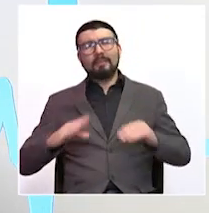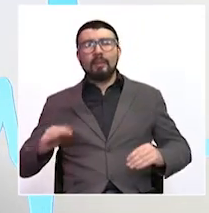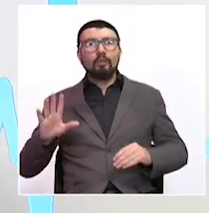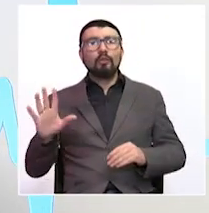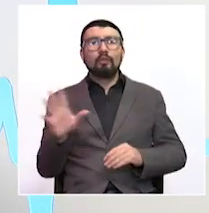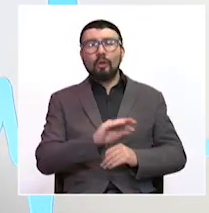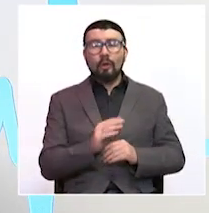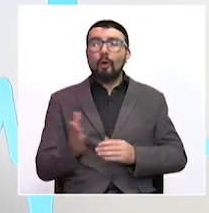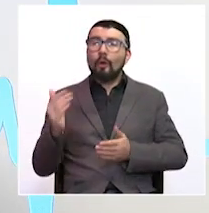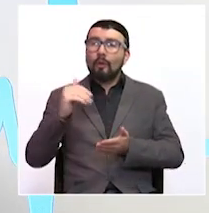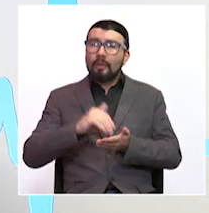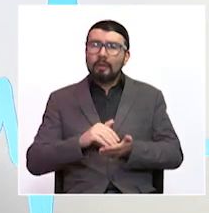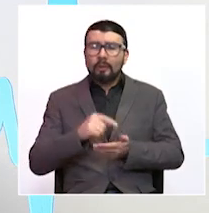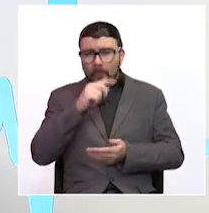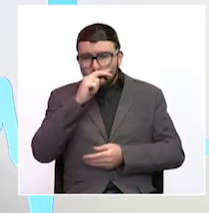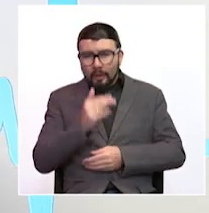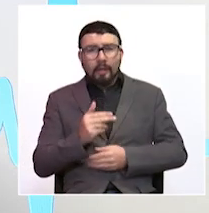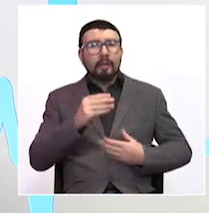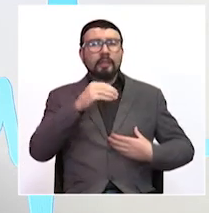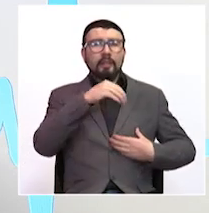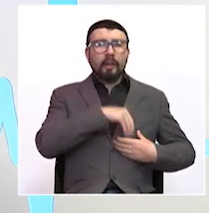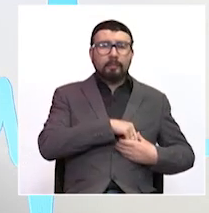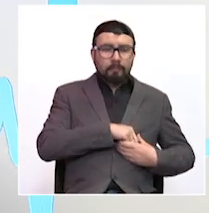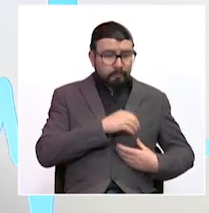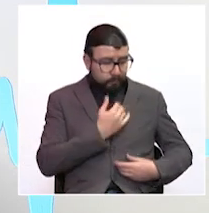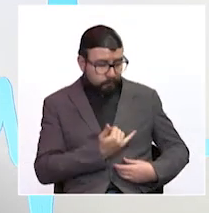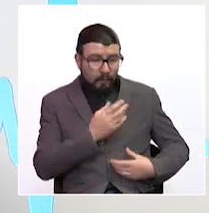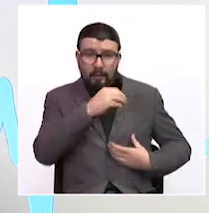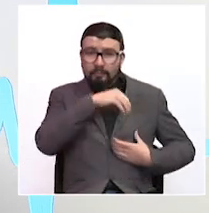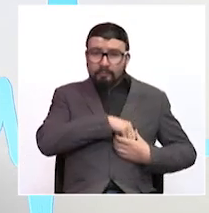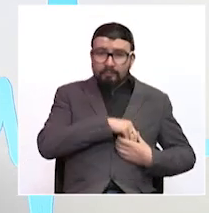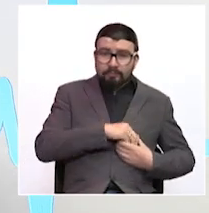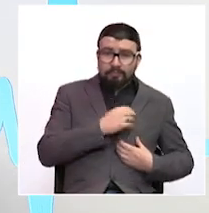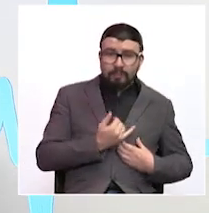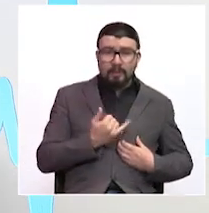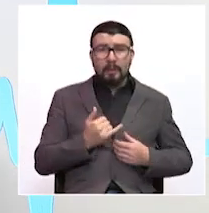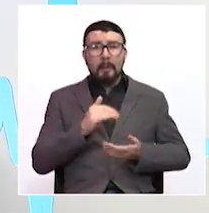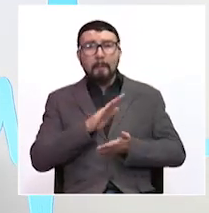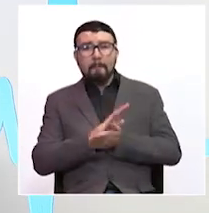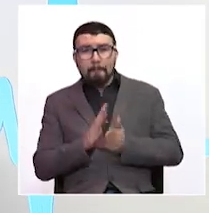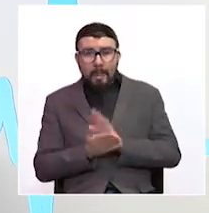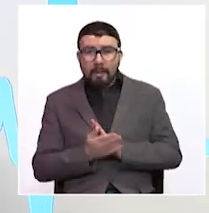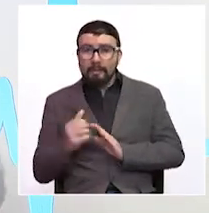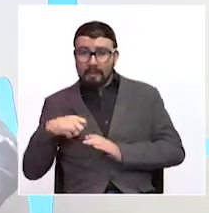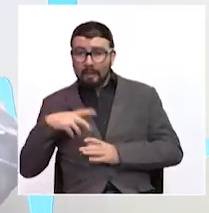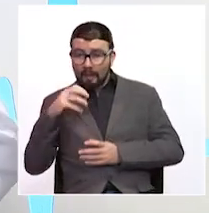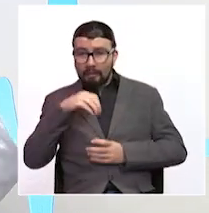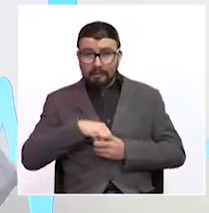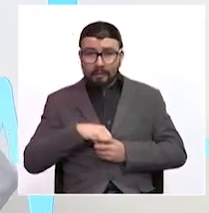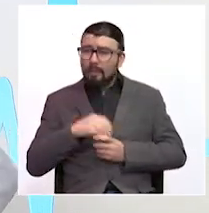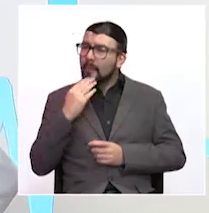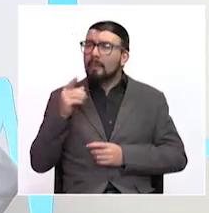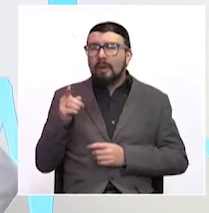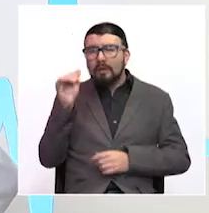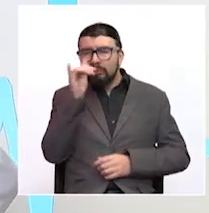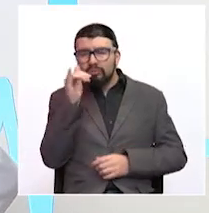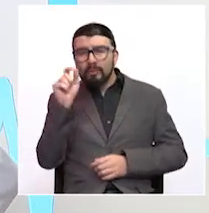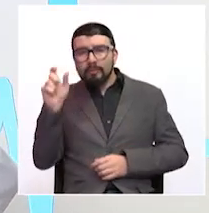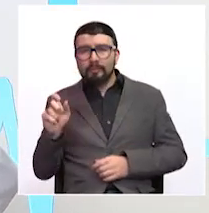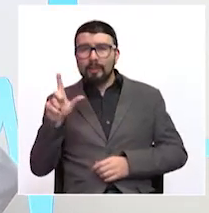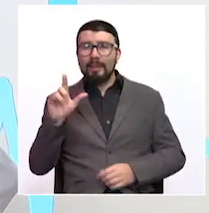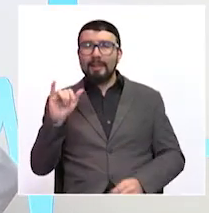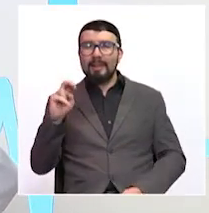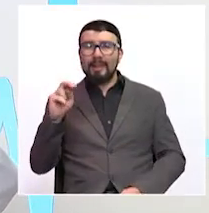encontrar ese niño interior y volvamos a encontrar esa paz interior que tanto necesitamos esta linda nota que hacía nuestra productora lina